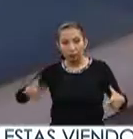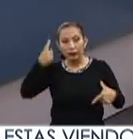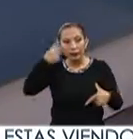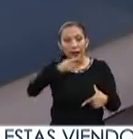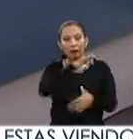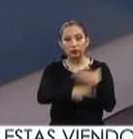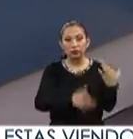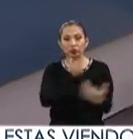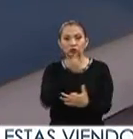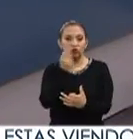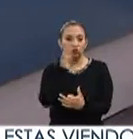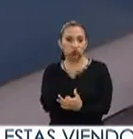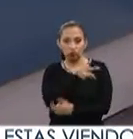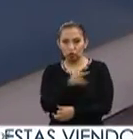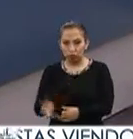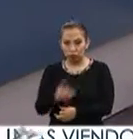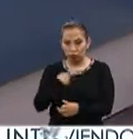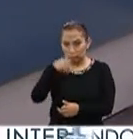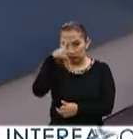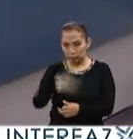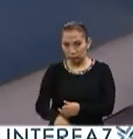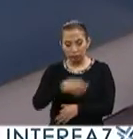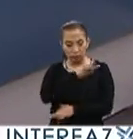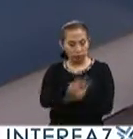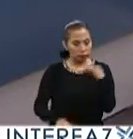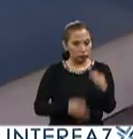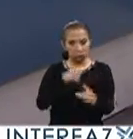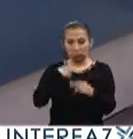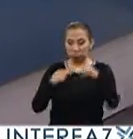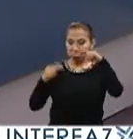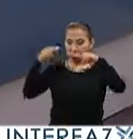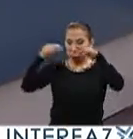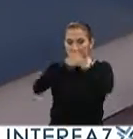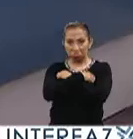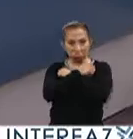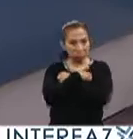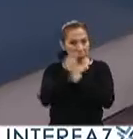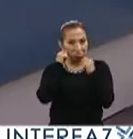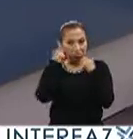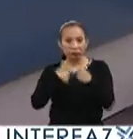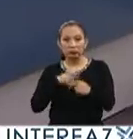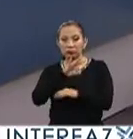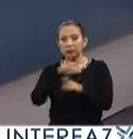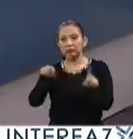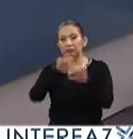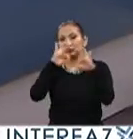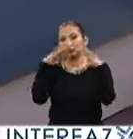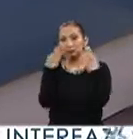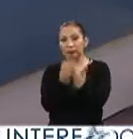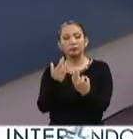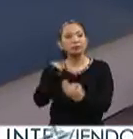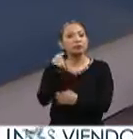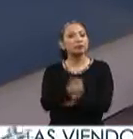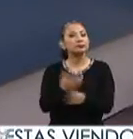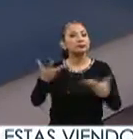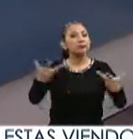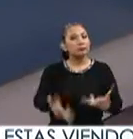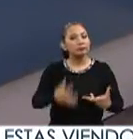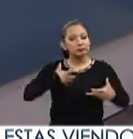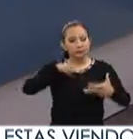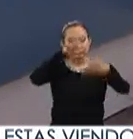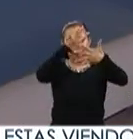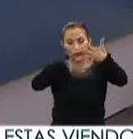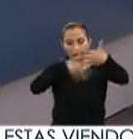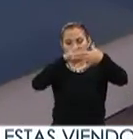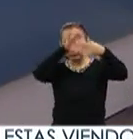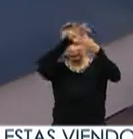para todas y todos los mexicanos en todos los niveles educativos y en todas las modalidades. Se trata de hacer